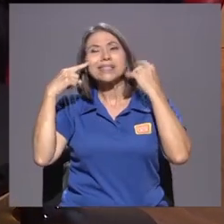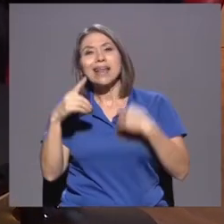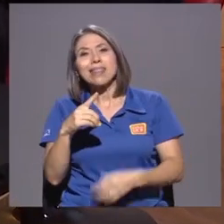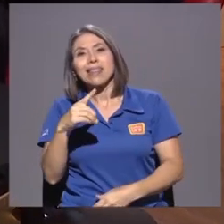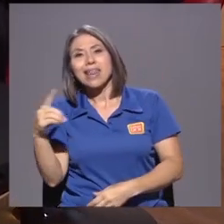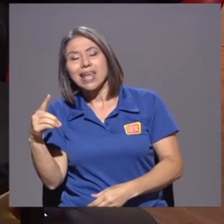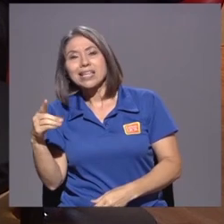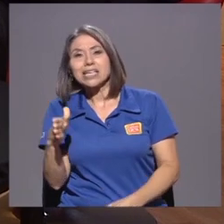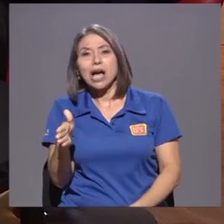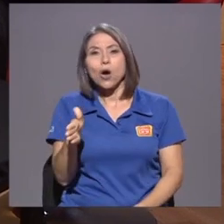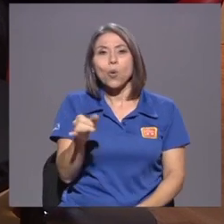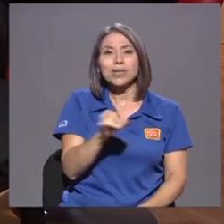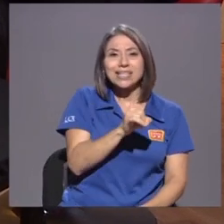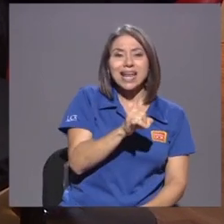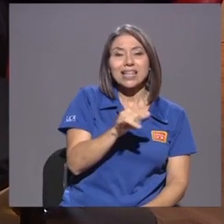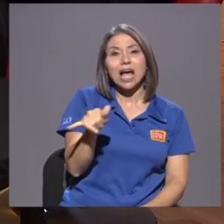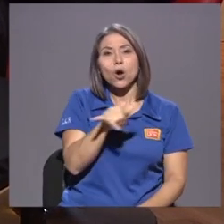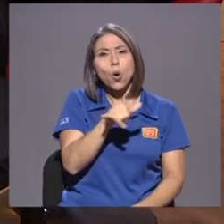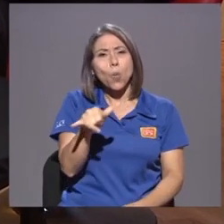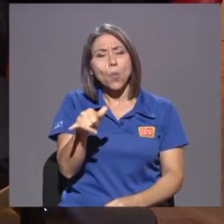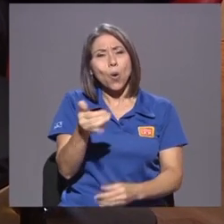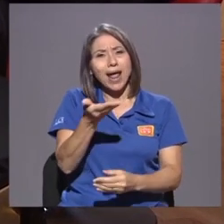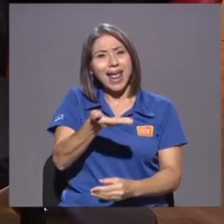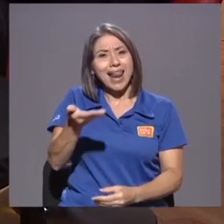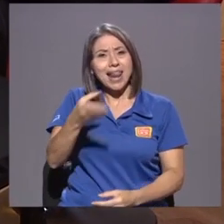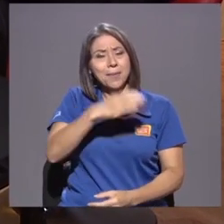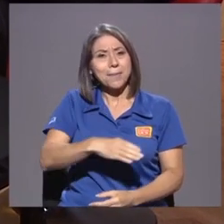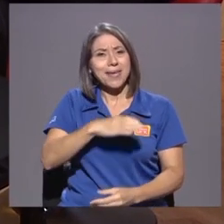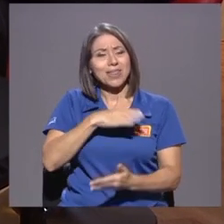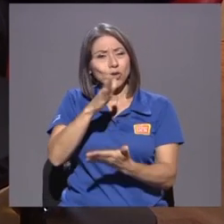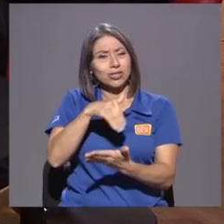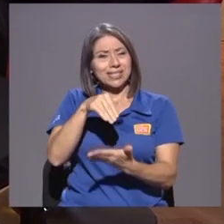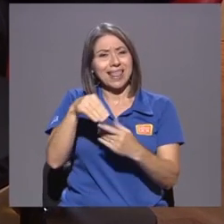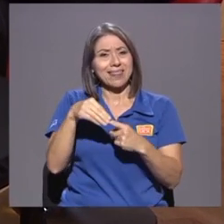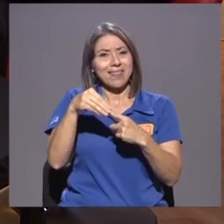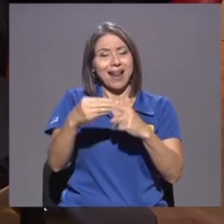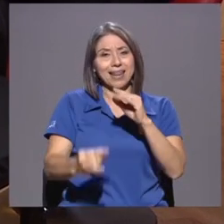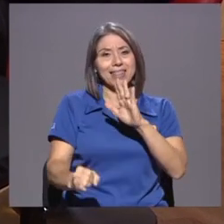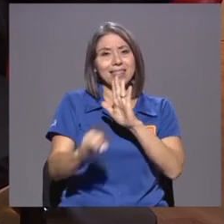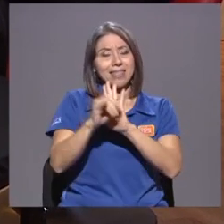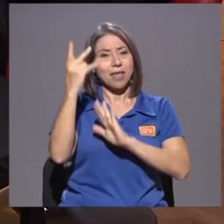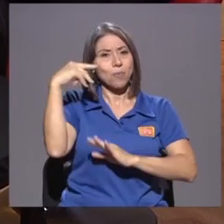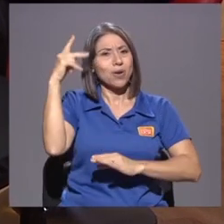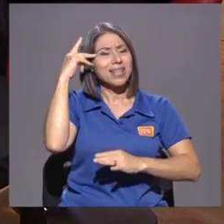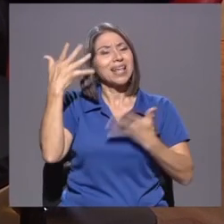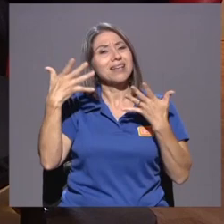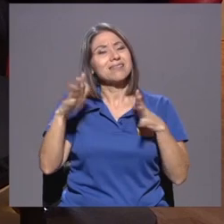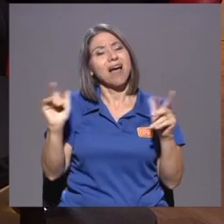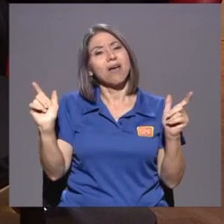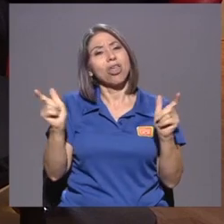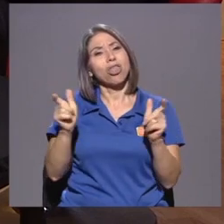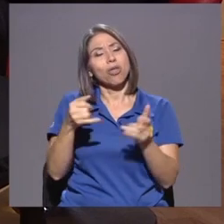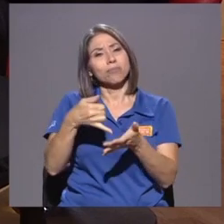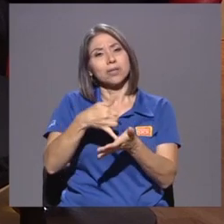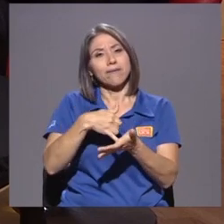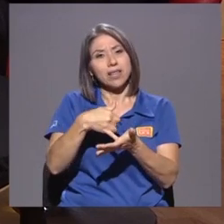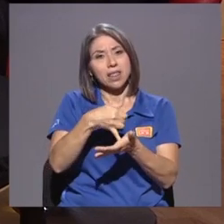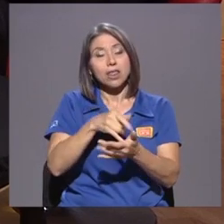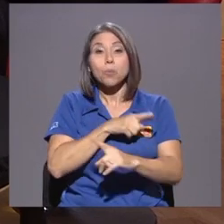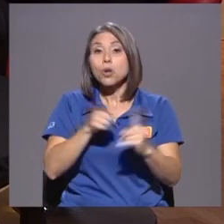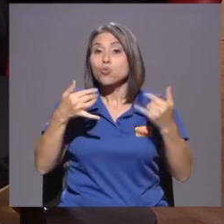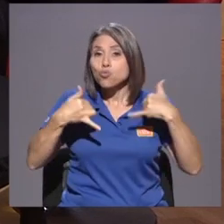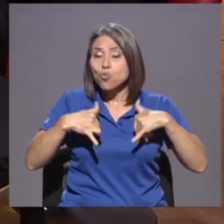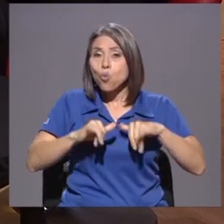como el elemento central de una identidad política me parece que se ha ido debilitando sin embargo creo que todavía tiene